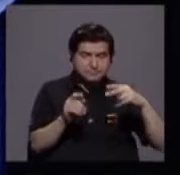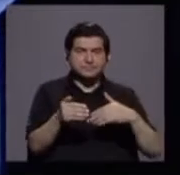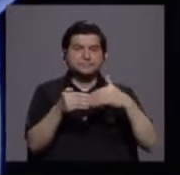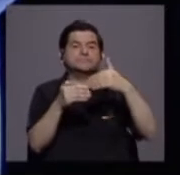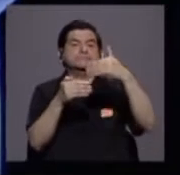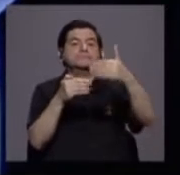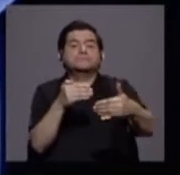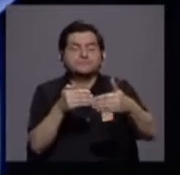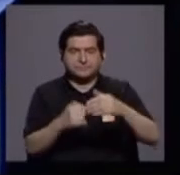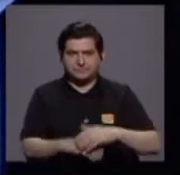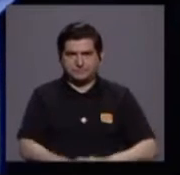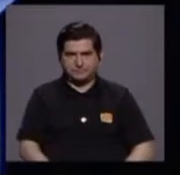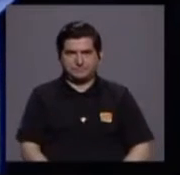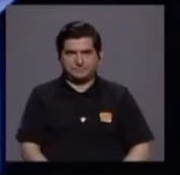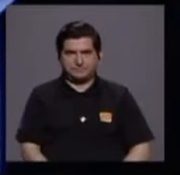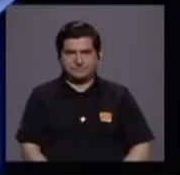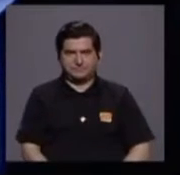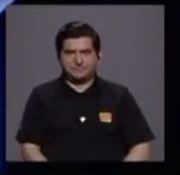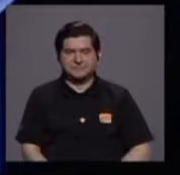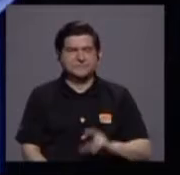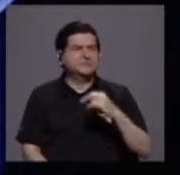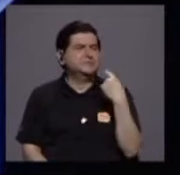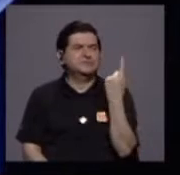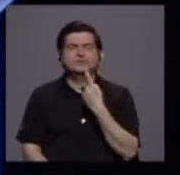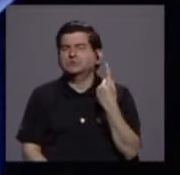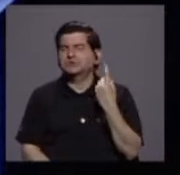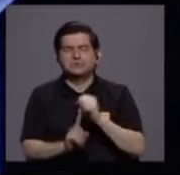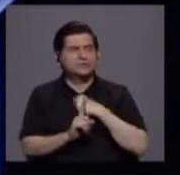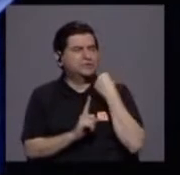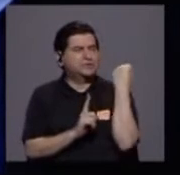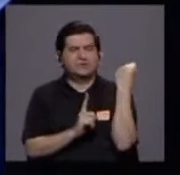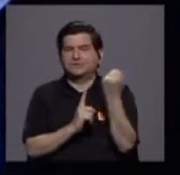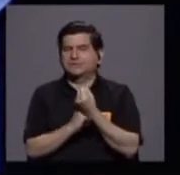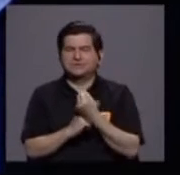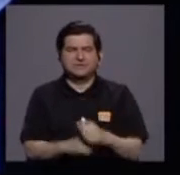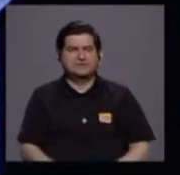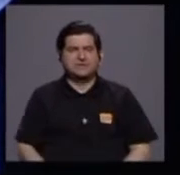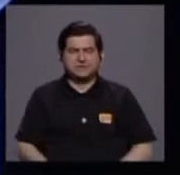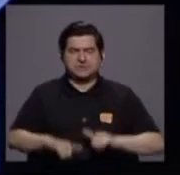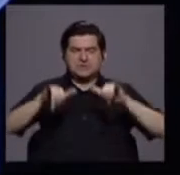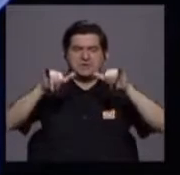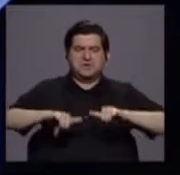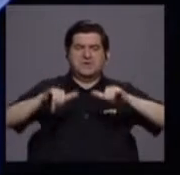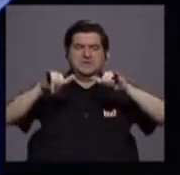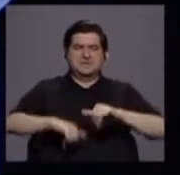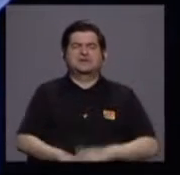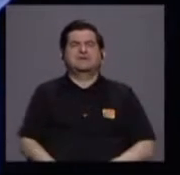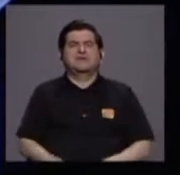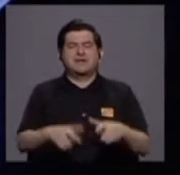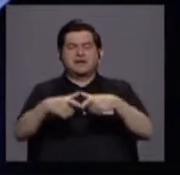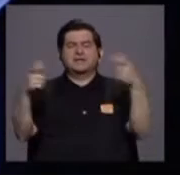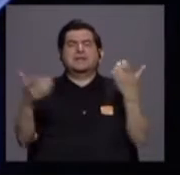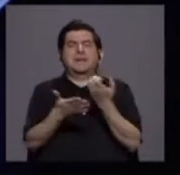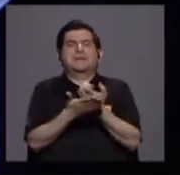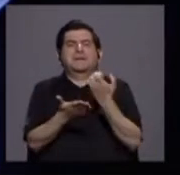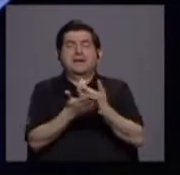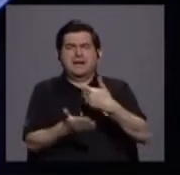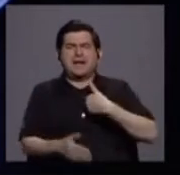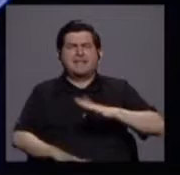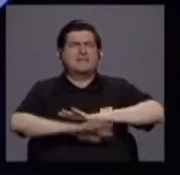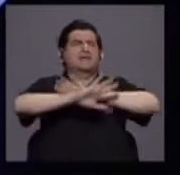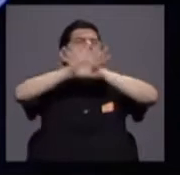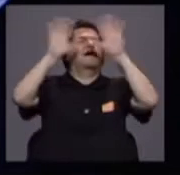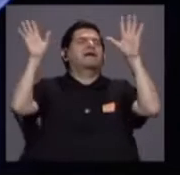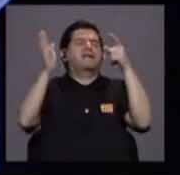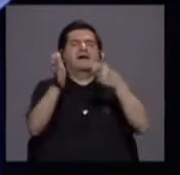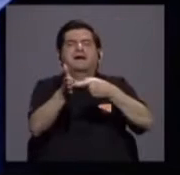allá de la cuestión meramente de estabilidad macroeconómica, que la tenía clara, que era